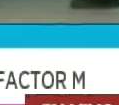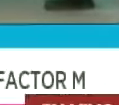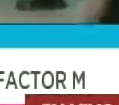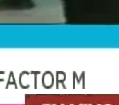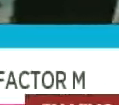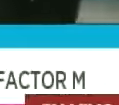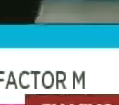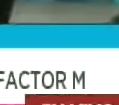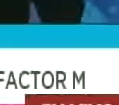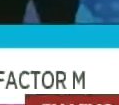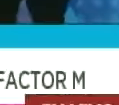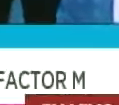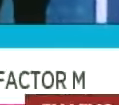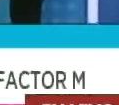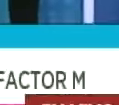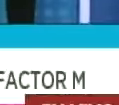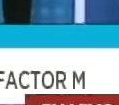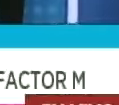Maduro.